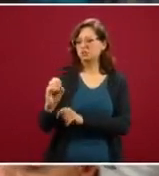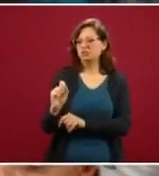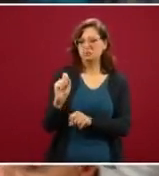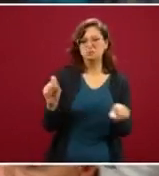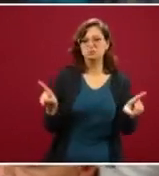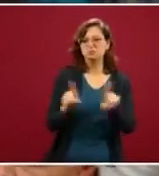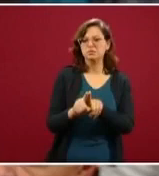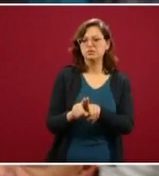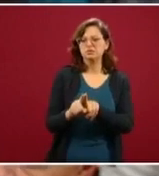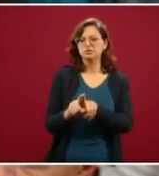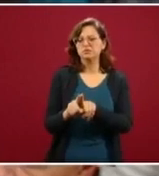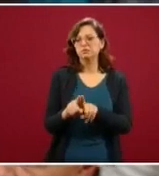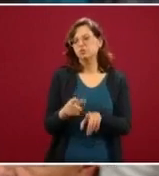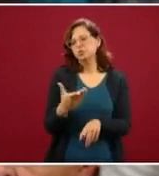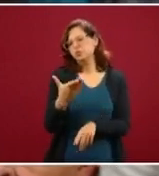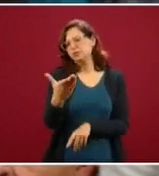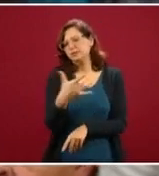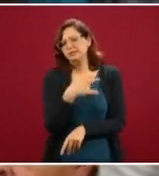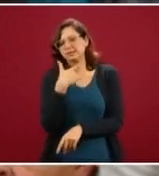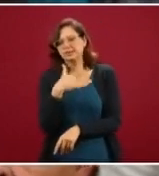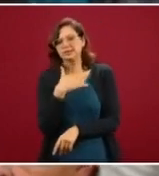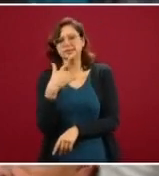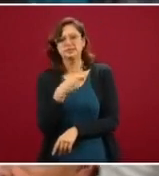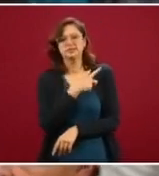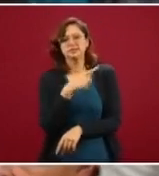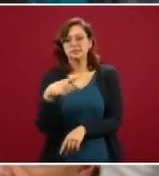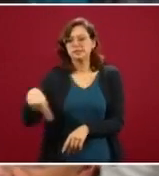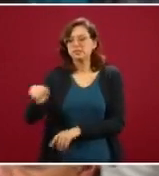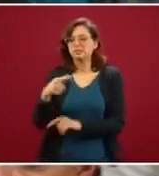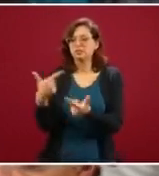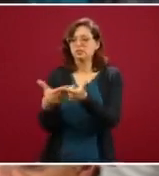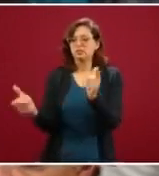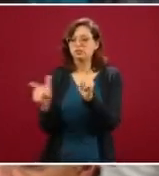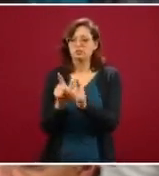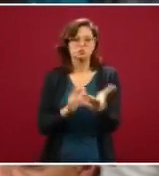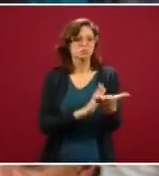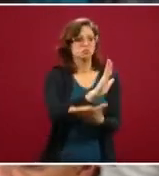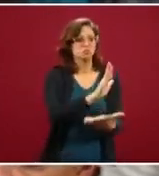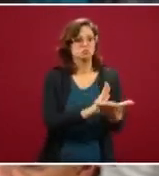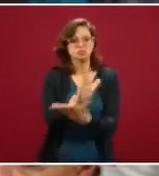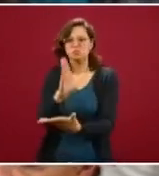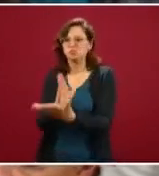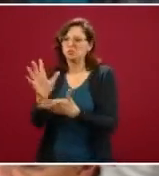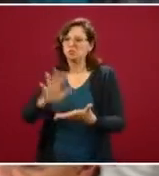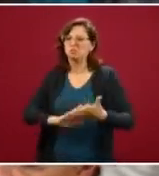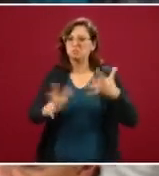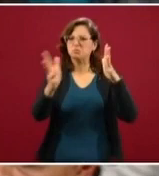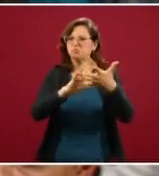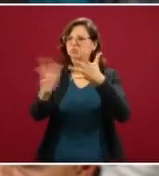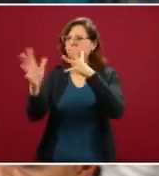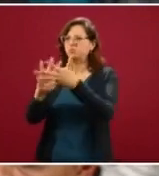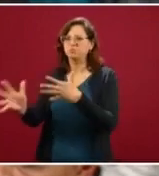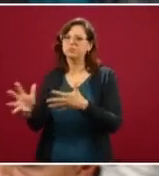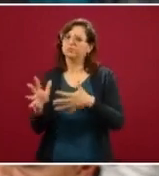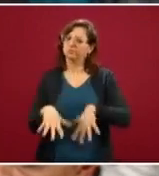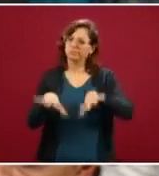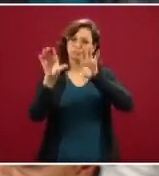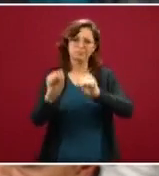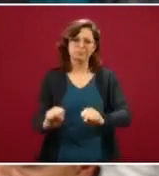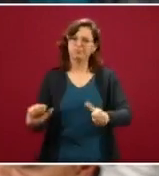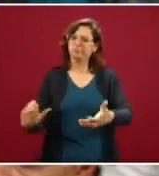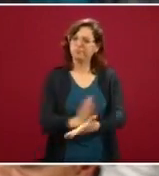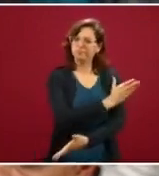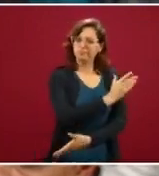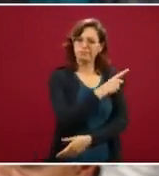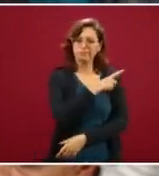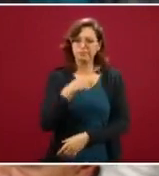consideración de detener estos grupos que están infiltrándose en estas marchas, en estas manifestaciones, y de